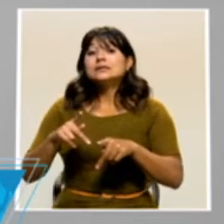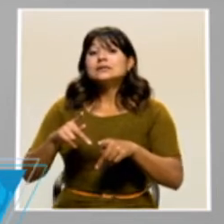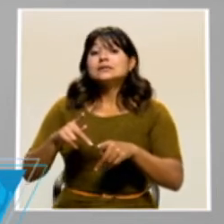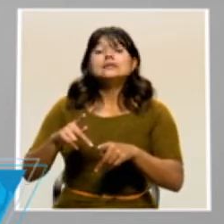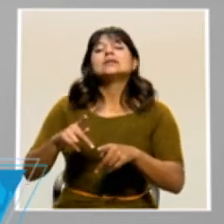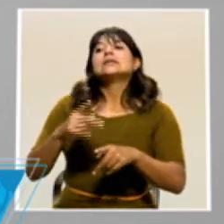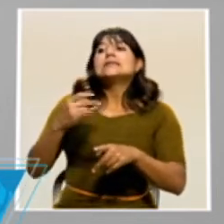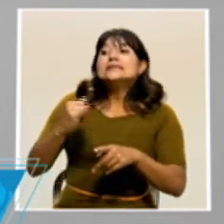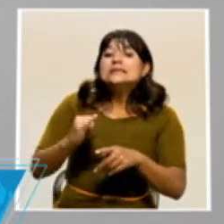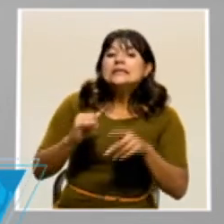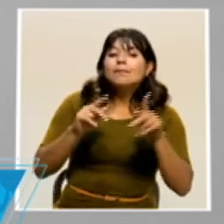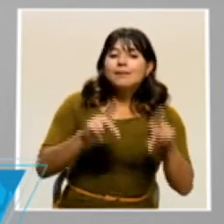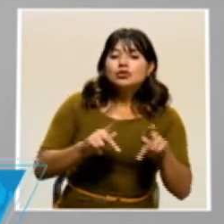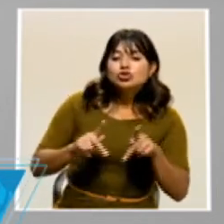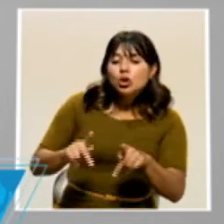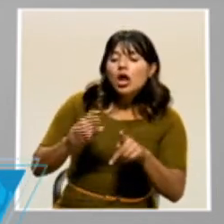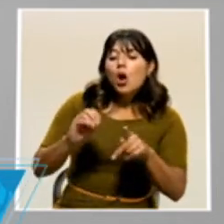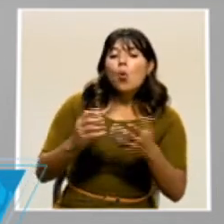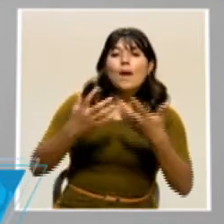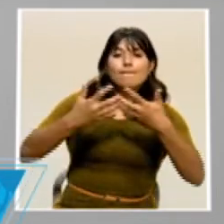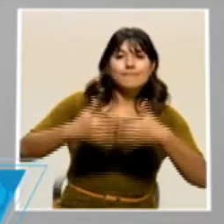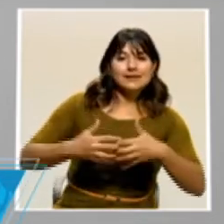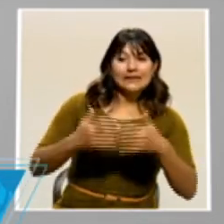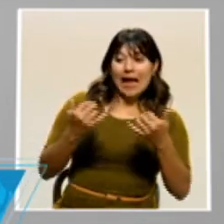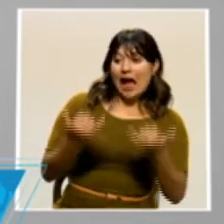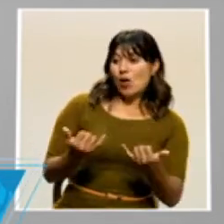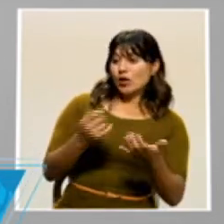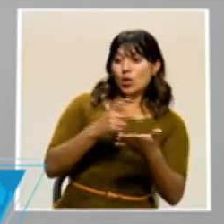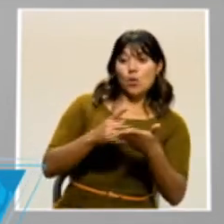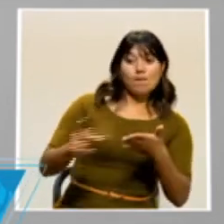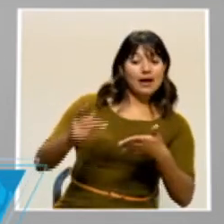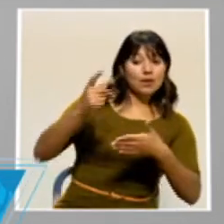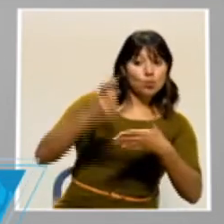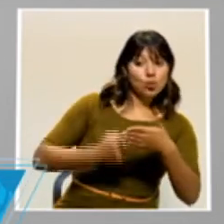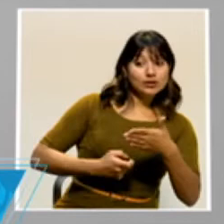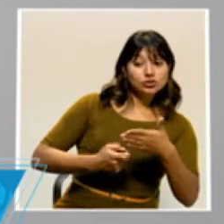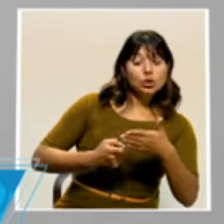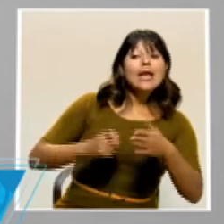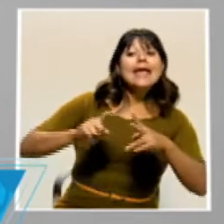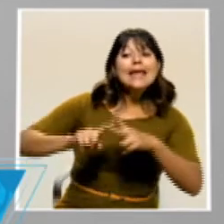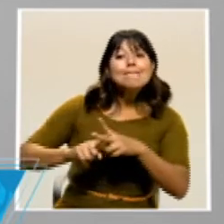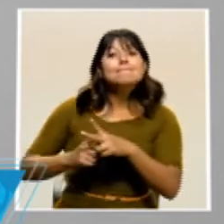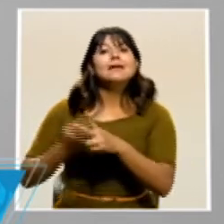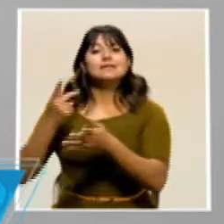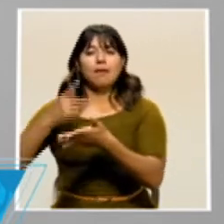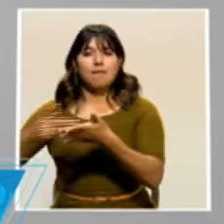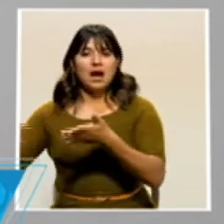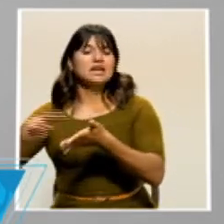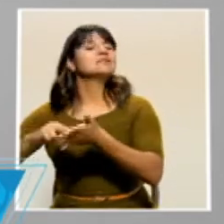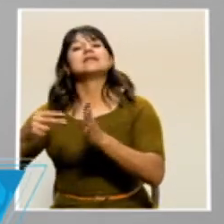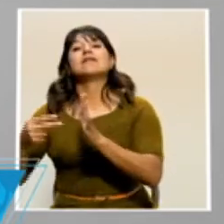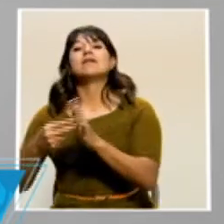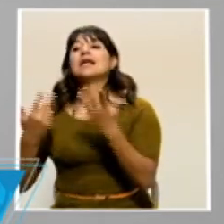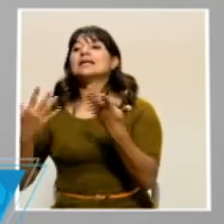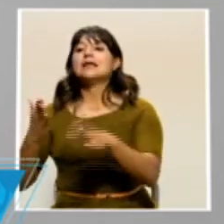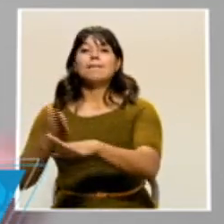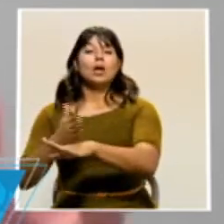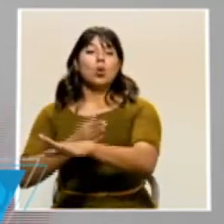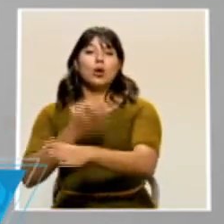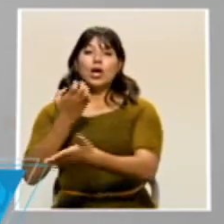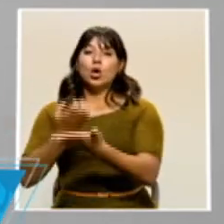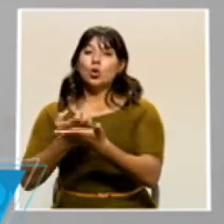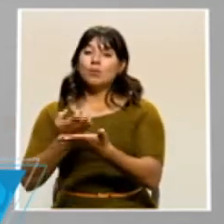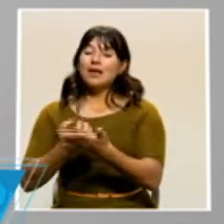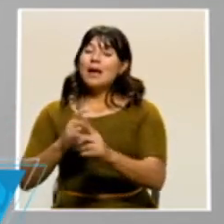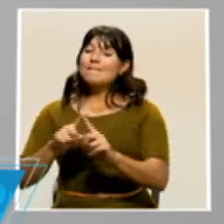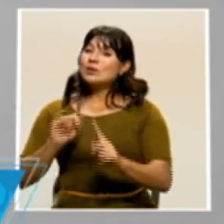es así. En este momento yo no puedo recuperar de manera inmediata todos esos fondos por las razones que estoy diciendo y algunas